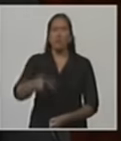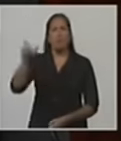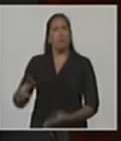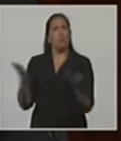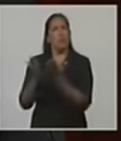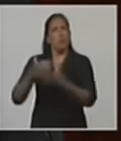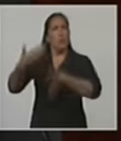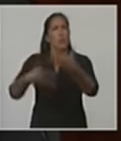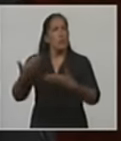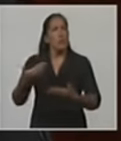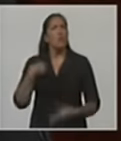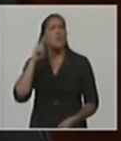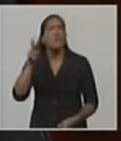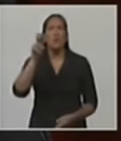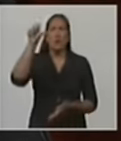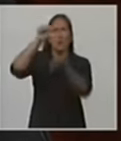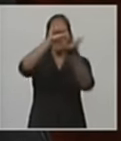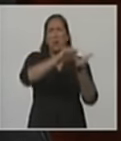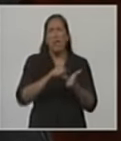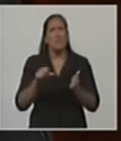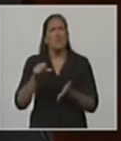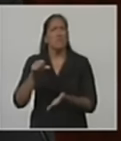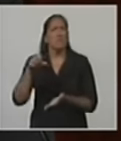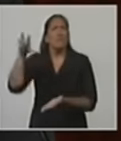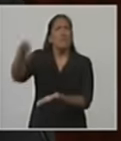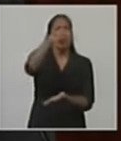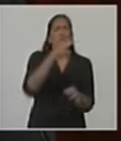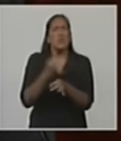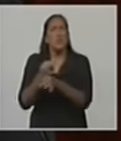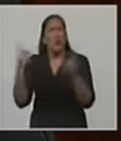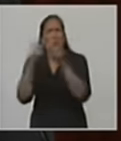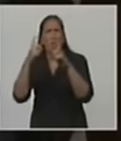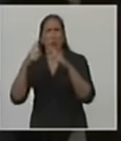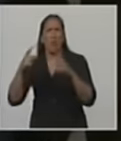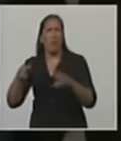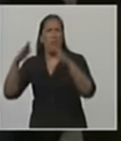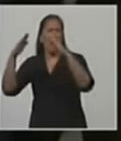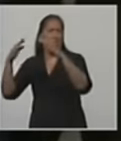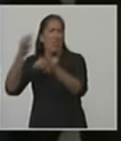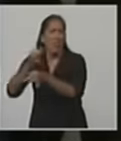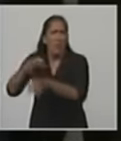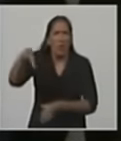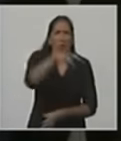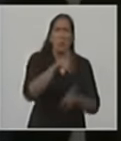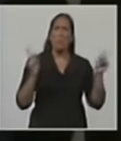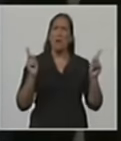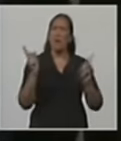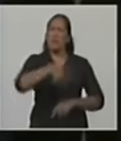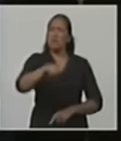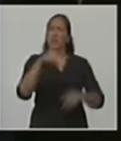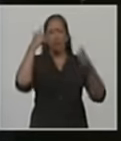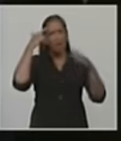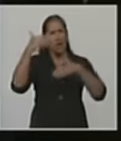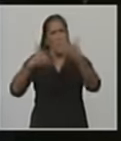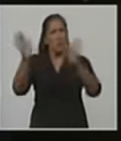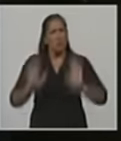todo el país encontramos escuelas con severos problemas de infraestructura, maestros que no tienen suficiente capacitación, alumnos